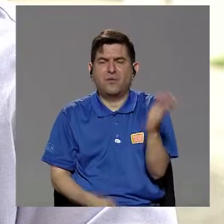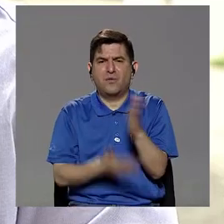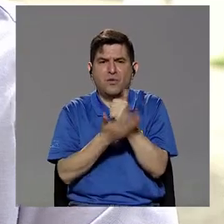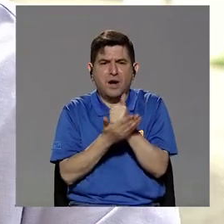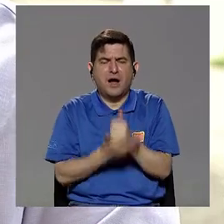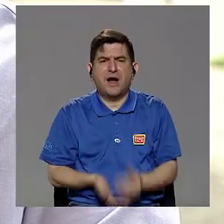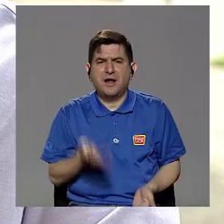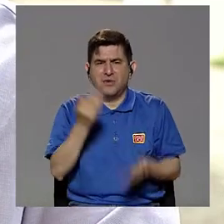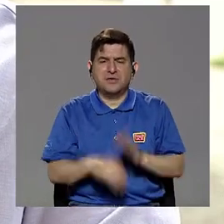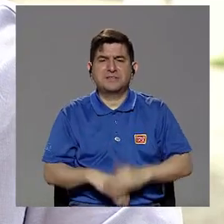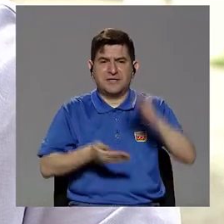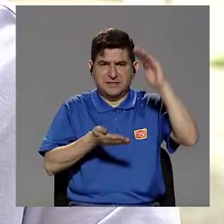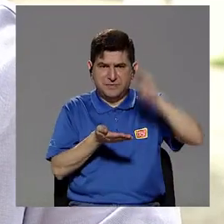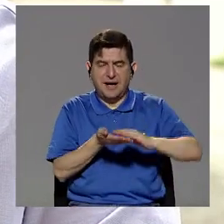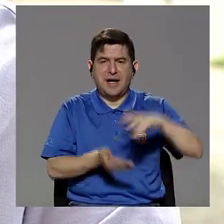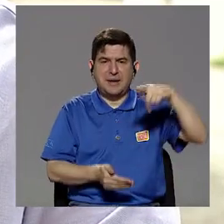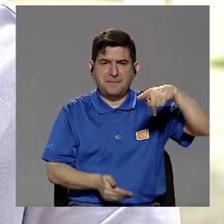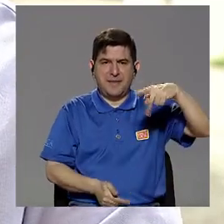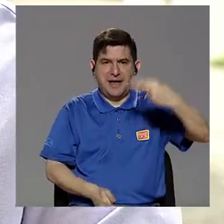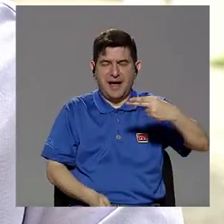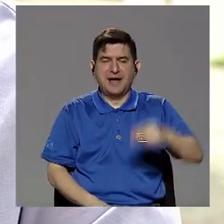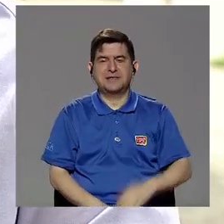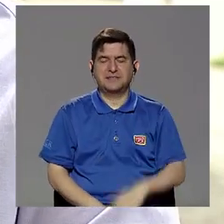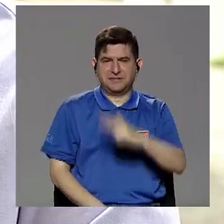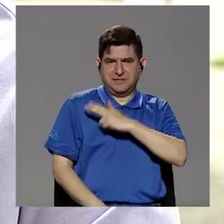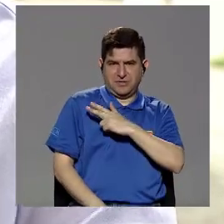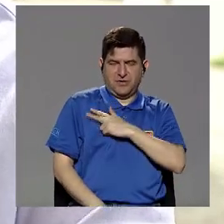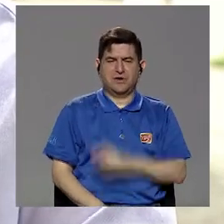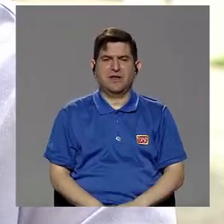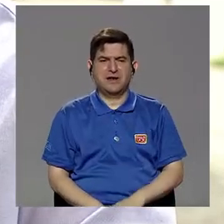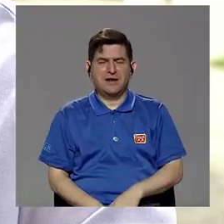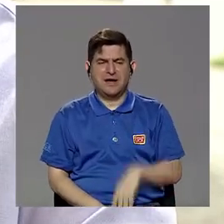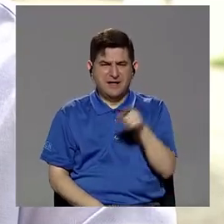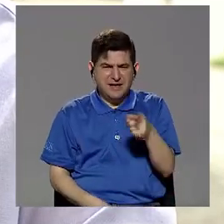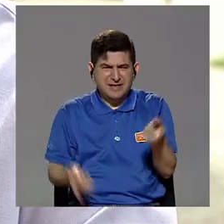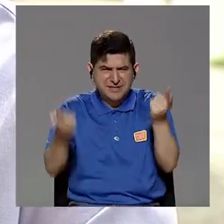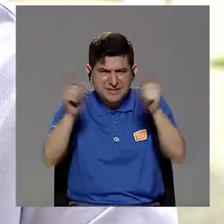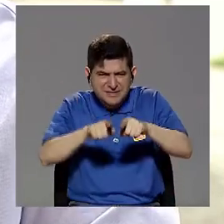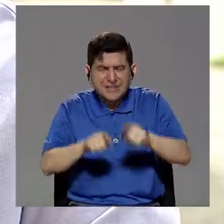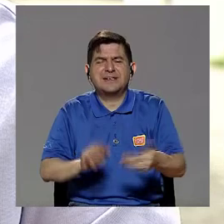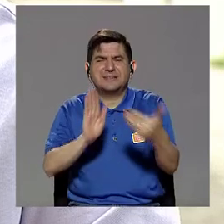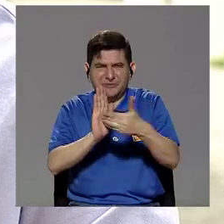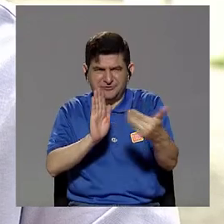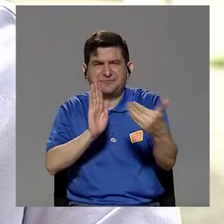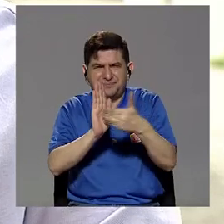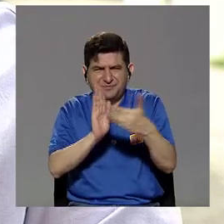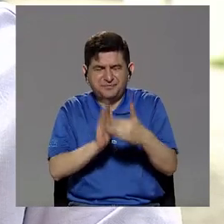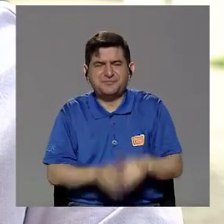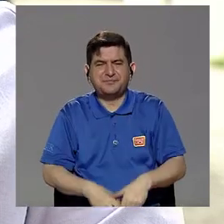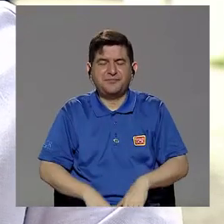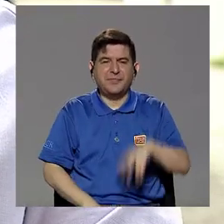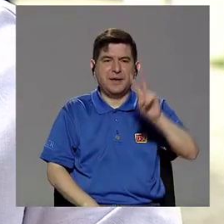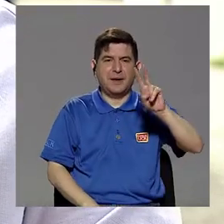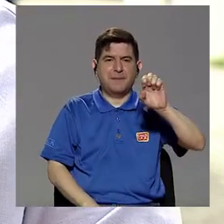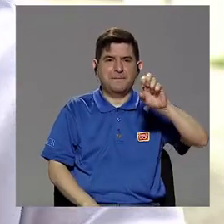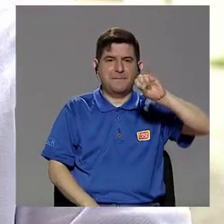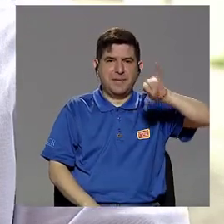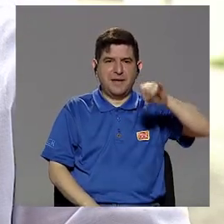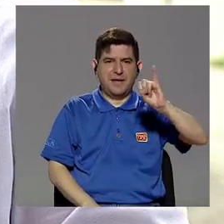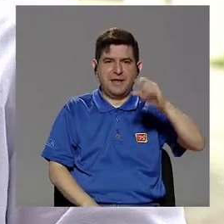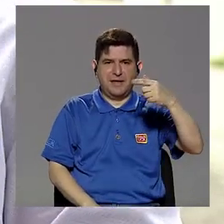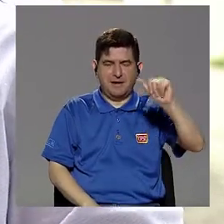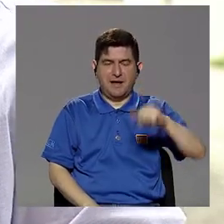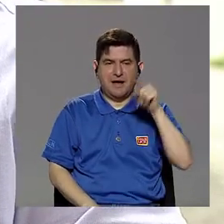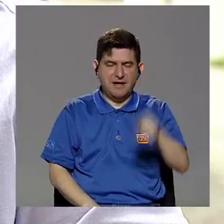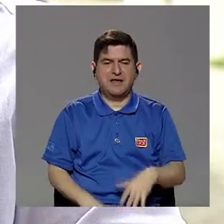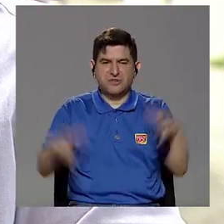o algo que nos vaya a bajar mucho el pH de la orina, o si tomamos poco líquido y la orina está muy concentrada, eso nos va a irritar la pared de la vejiga. Y la vejiga